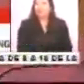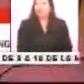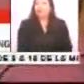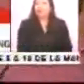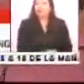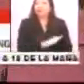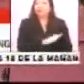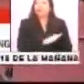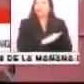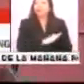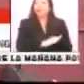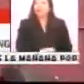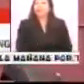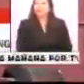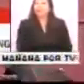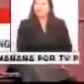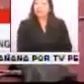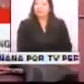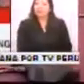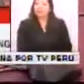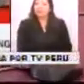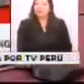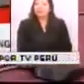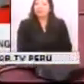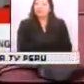a la fiscalía.